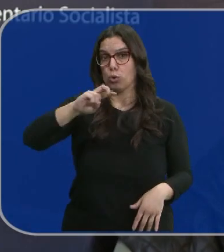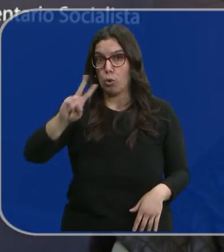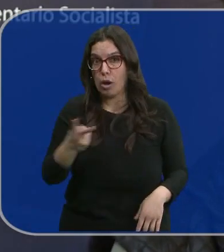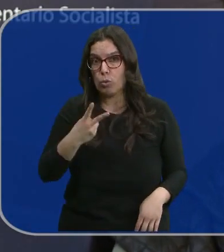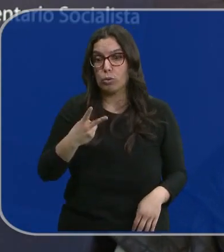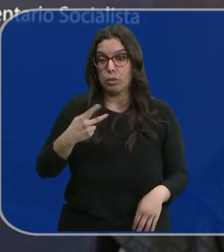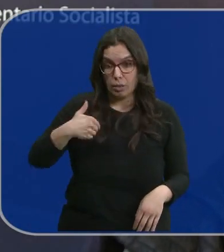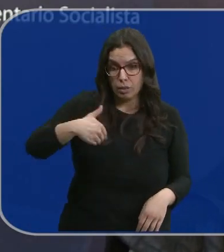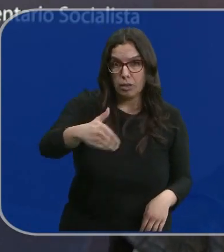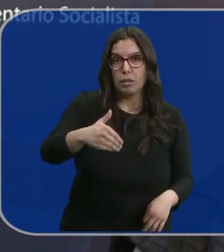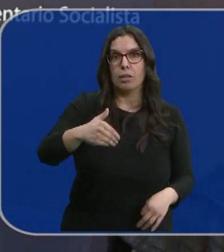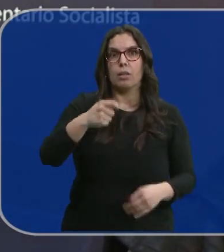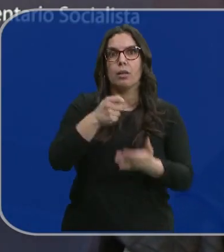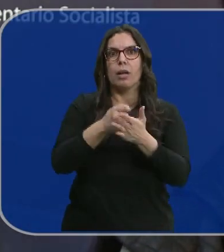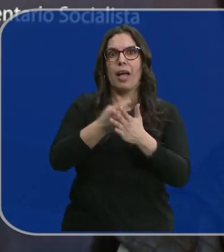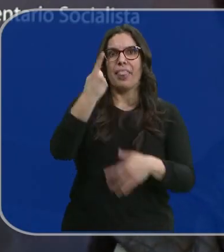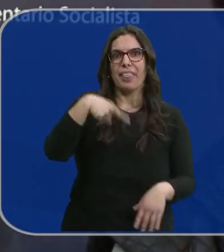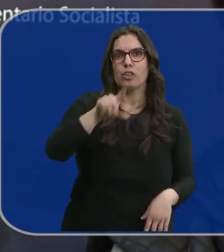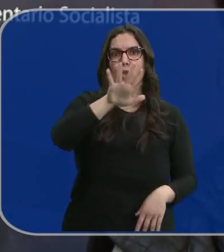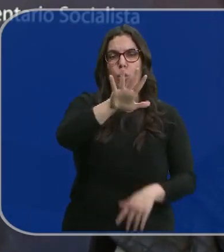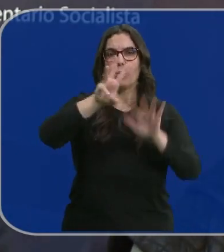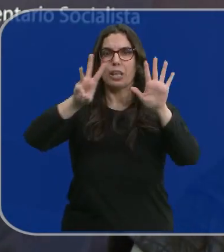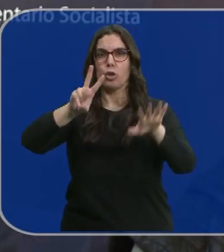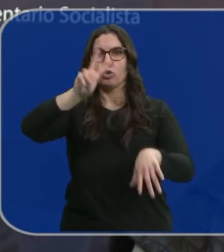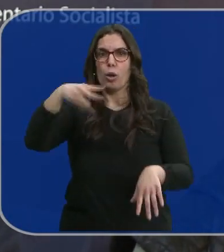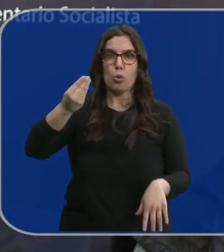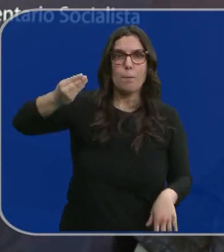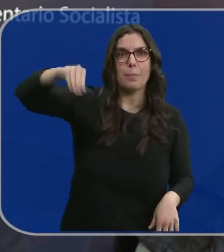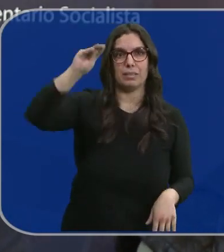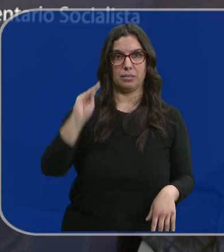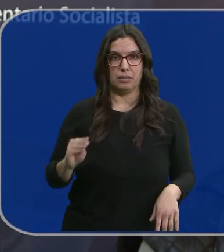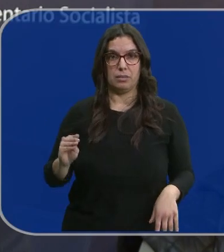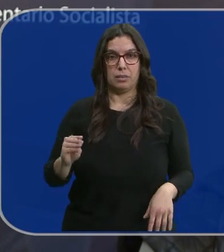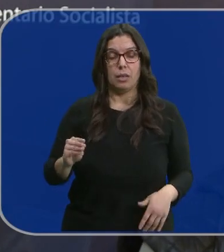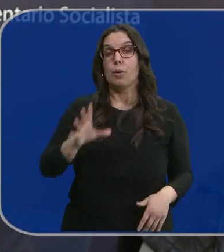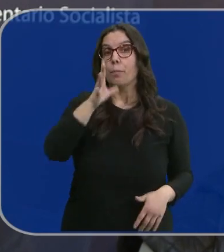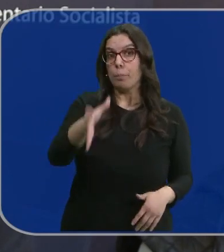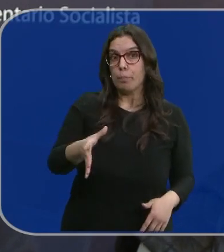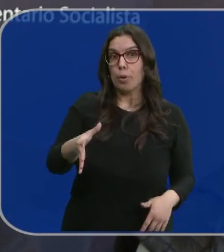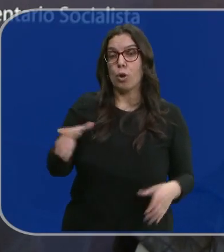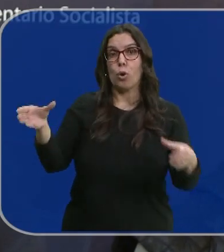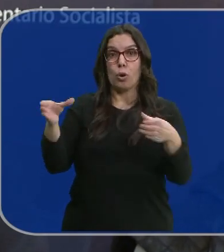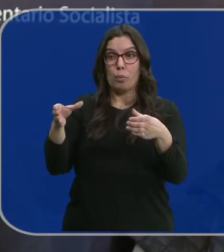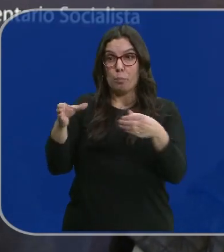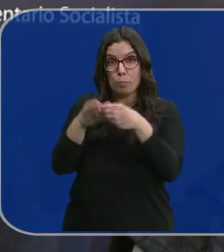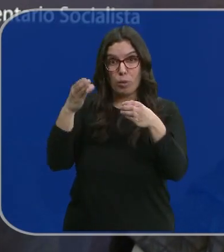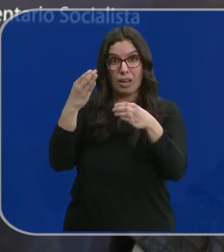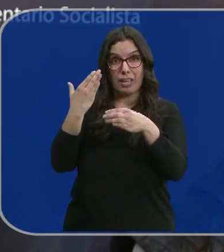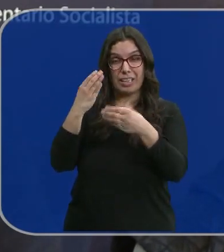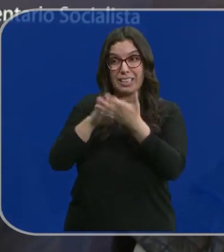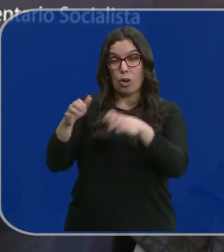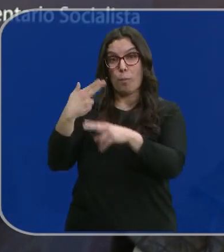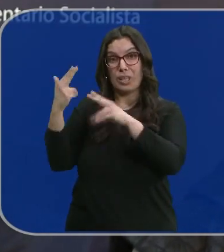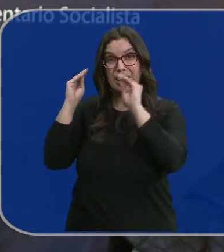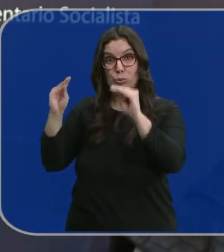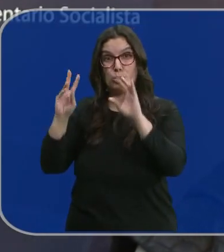euros, va a costar 158 euros más. Siempre, desgraciadamente, el común denominador es lo inútil de las políticas en materia de